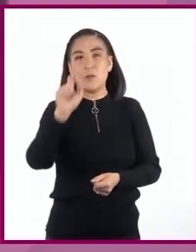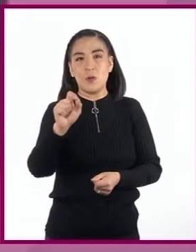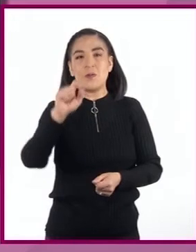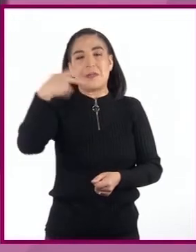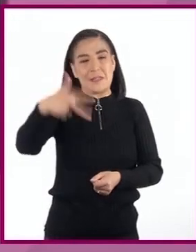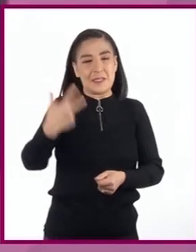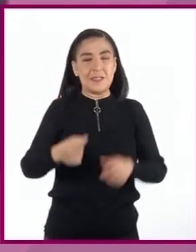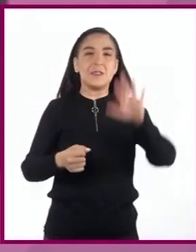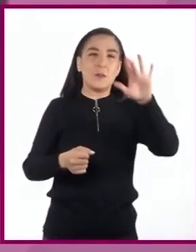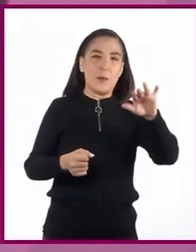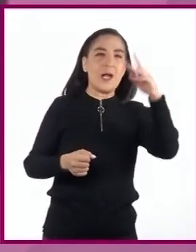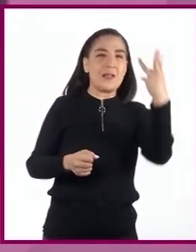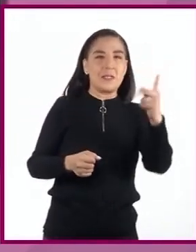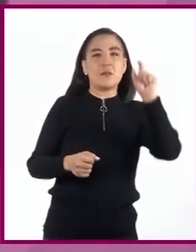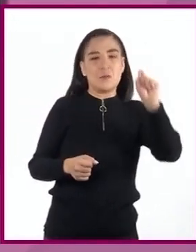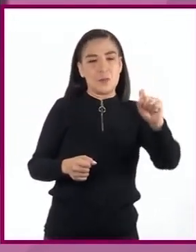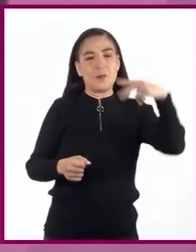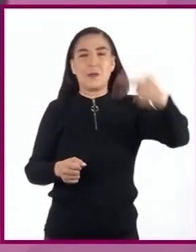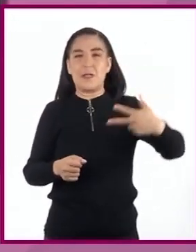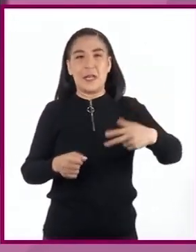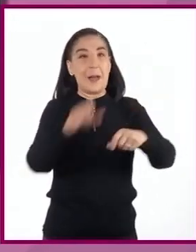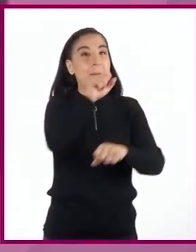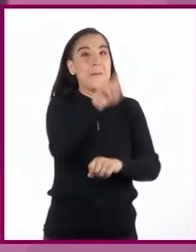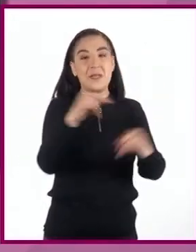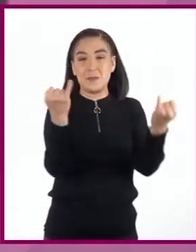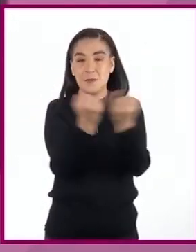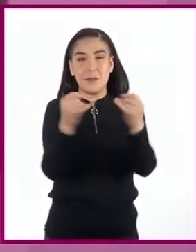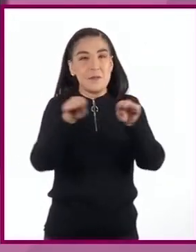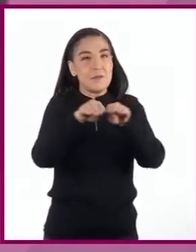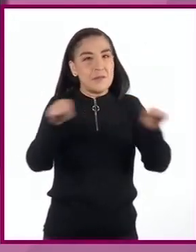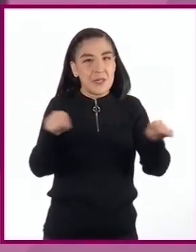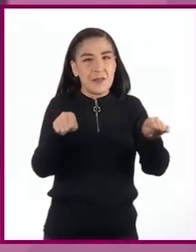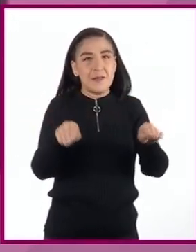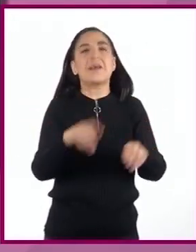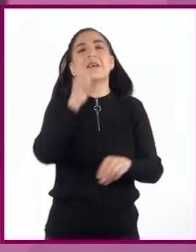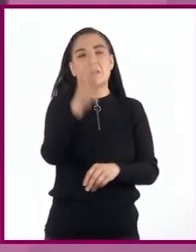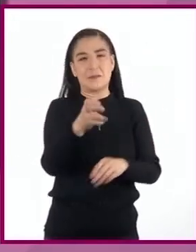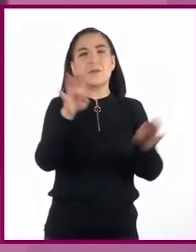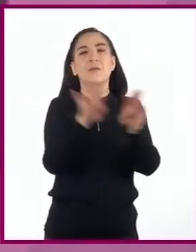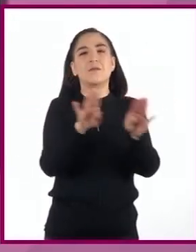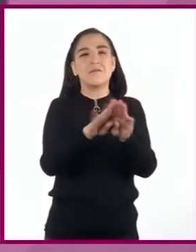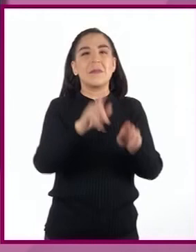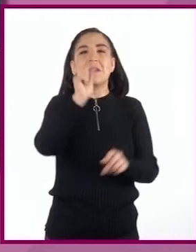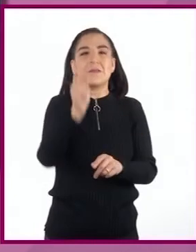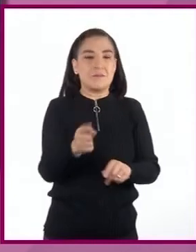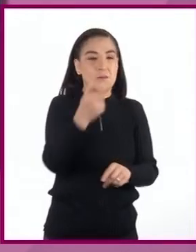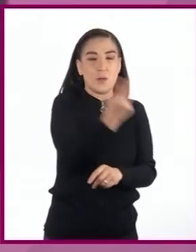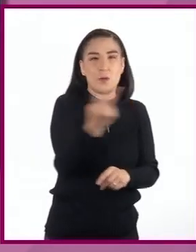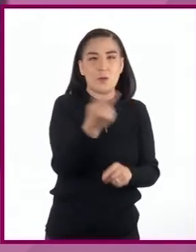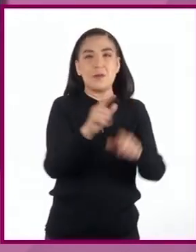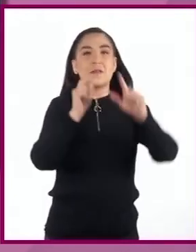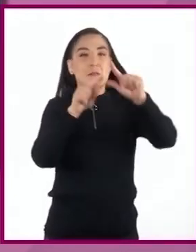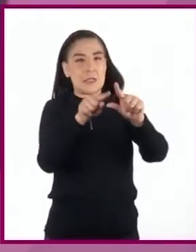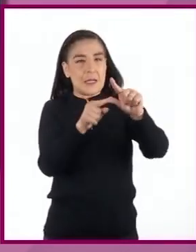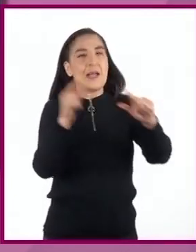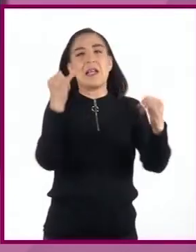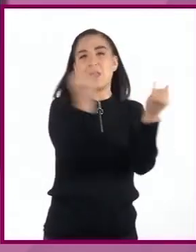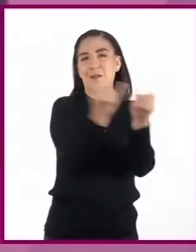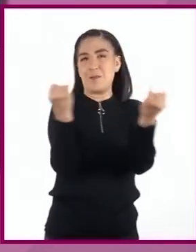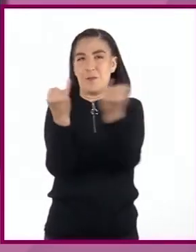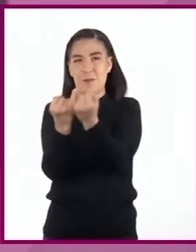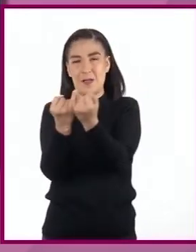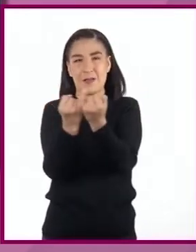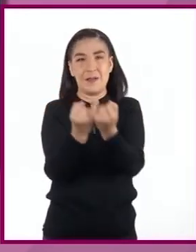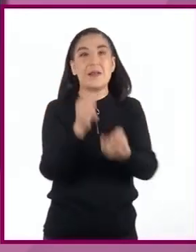53.13 grados. Al tener la misma medida, podemos concluir que los dos ángulos correspondientes son iguales, es decir,